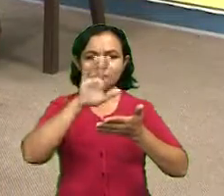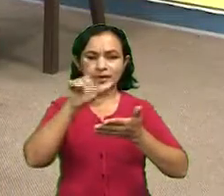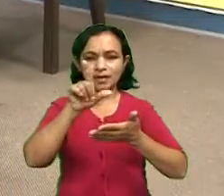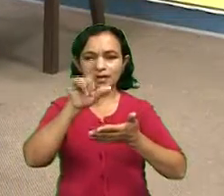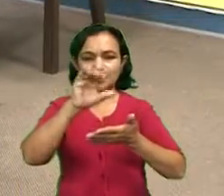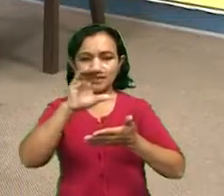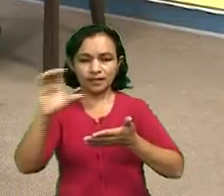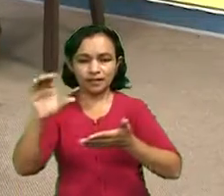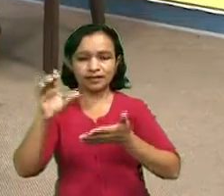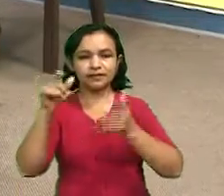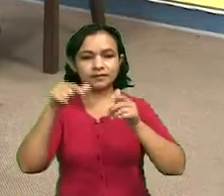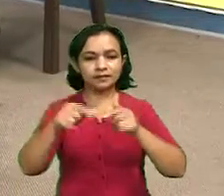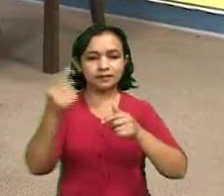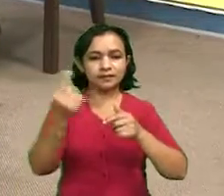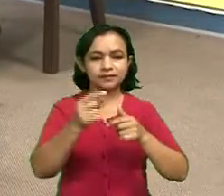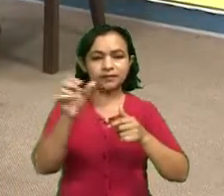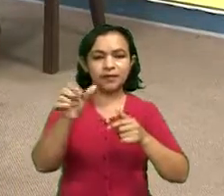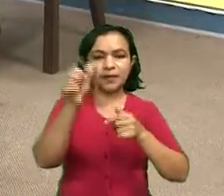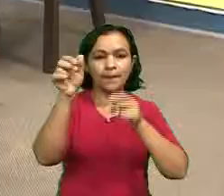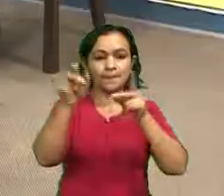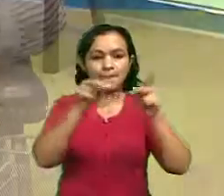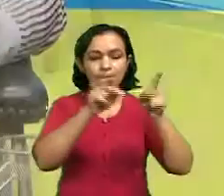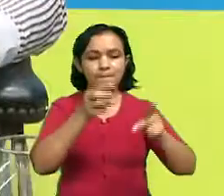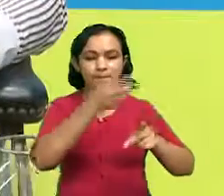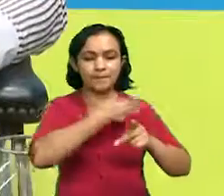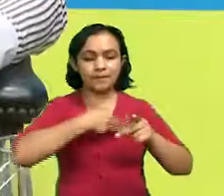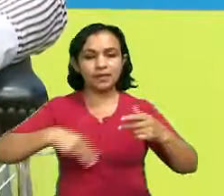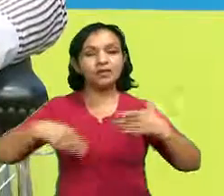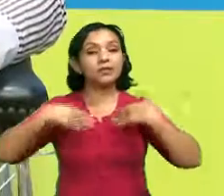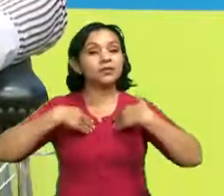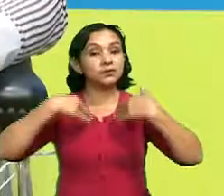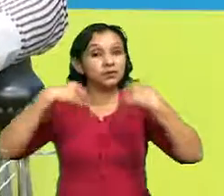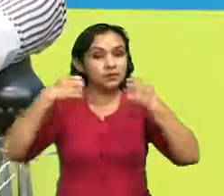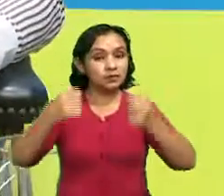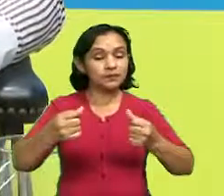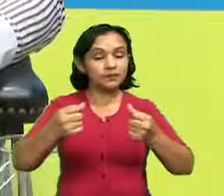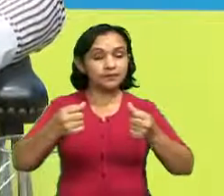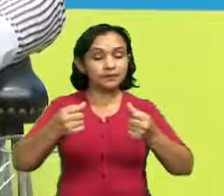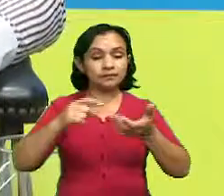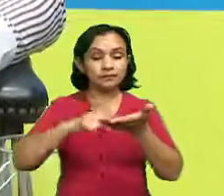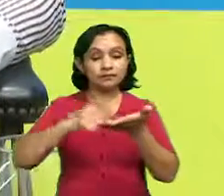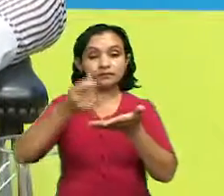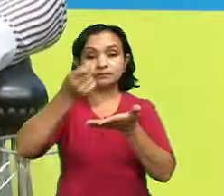que tenemos presente y otro personal también del MINSA, para que lo que